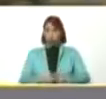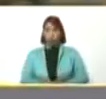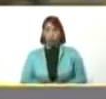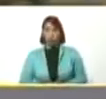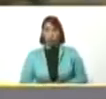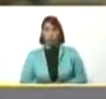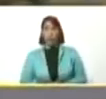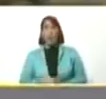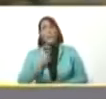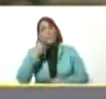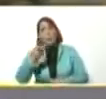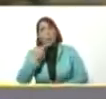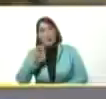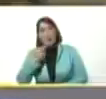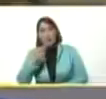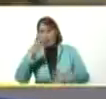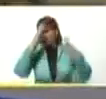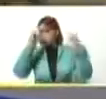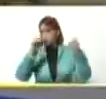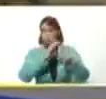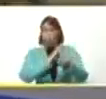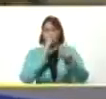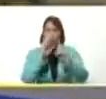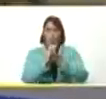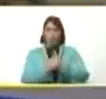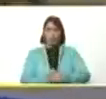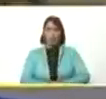delegaciones políticas, diplomáticas, culturales.